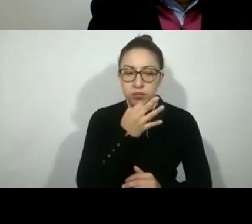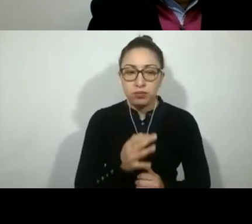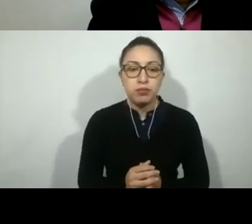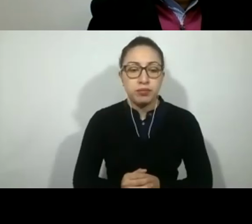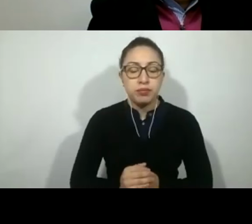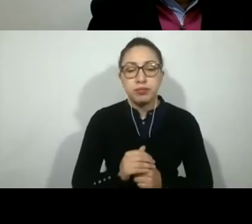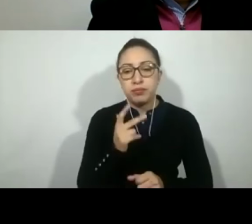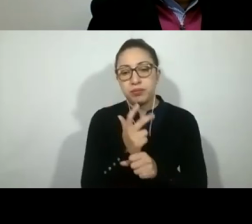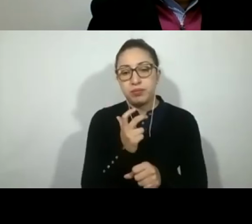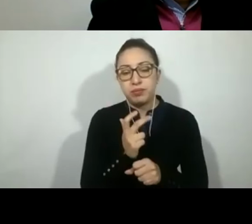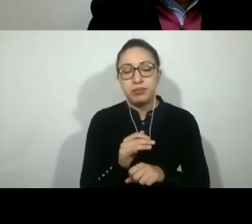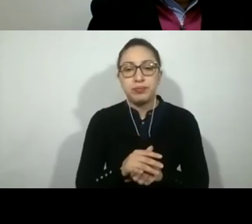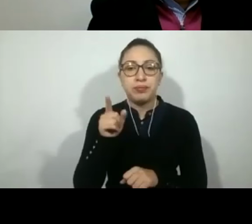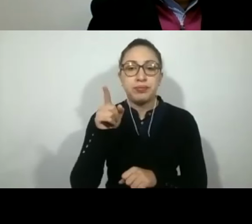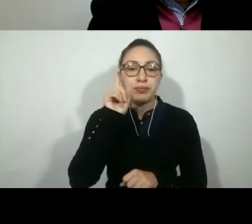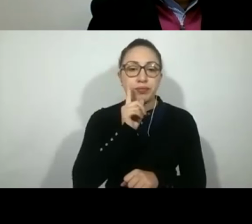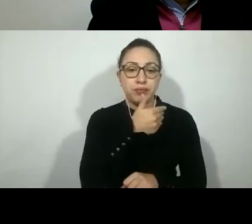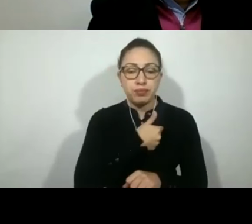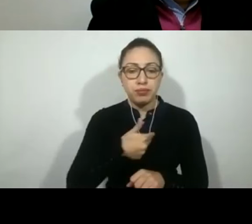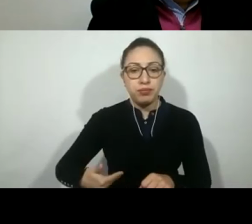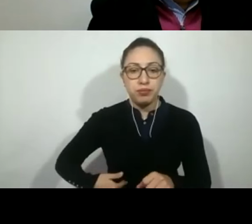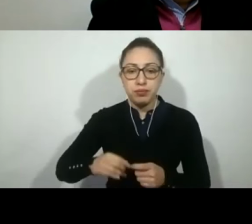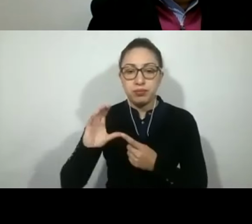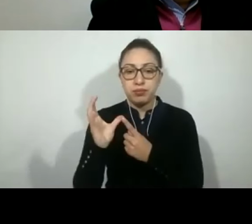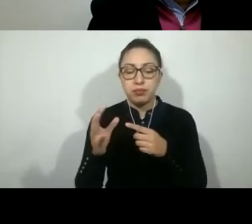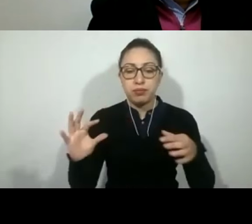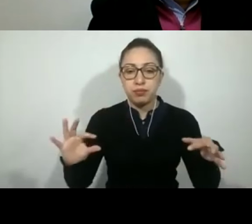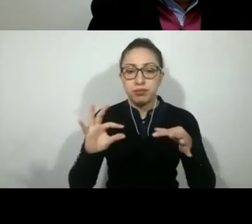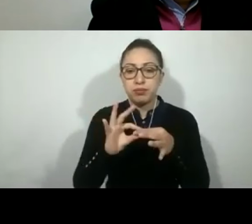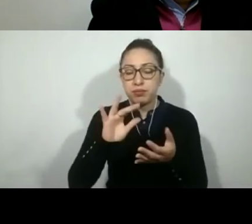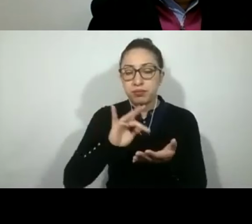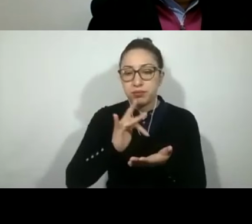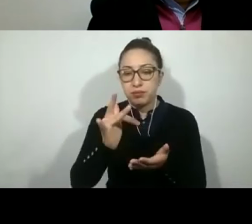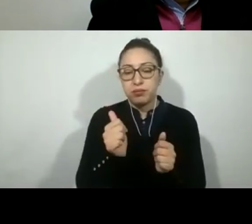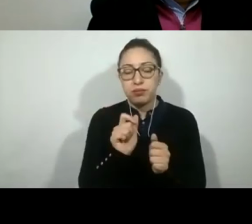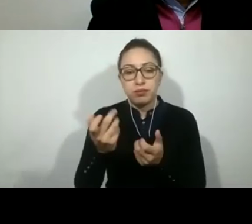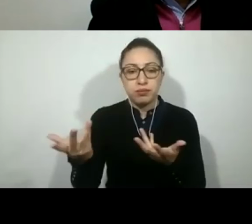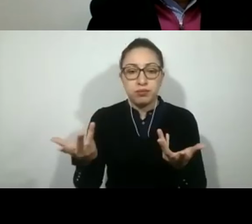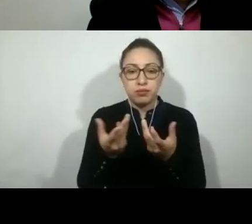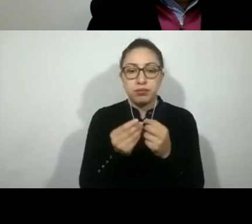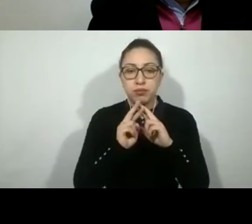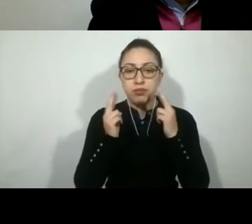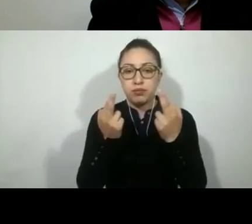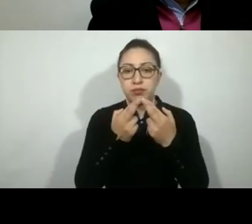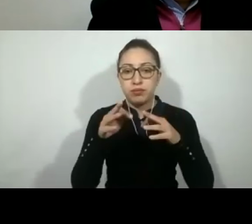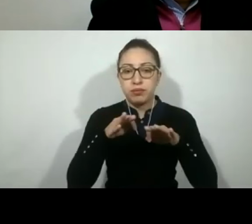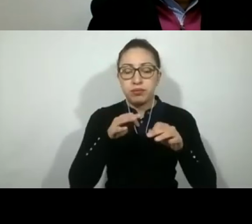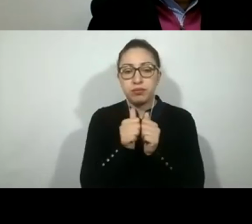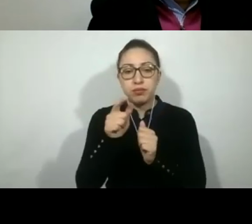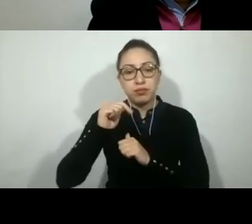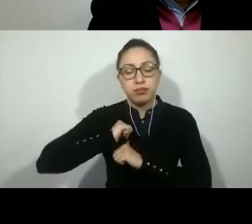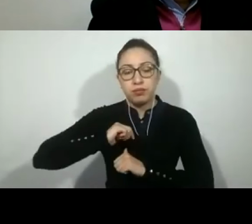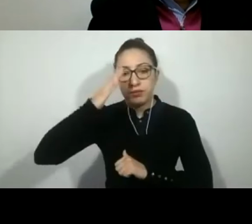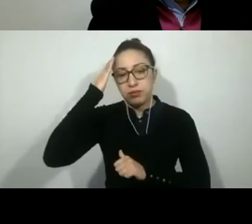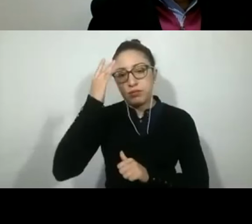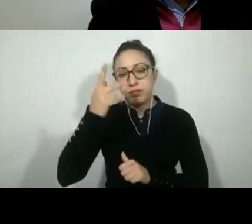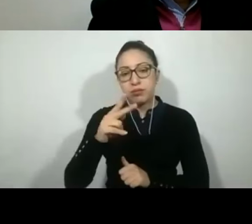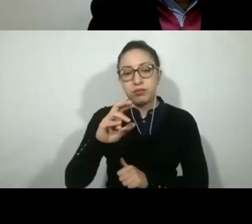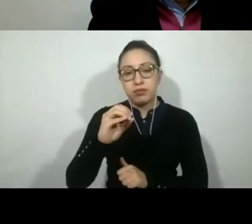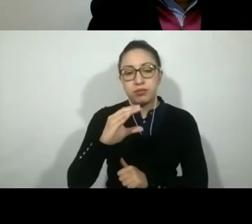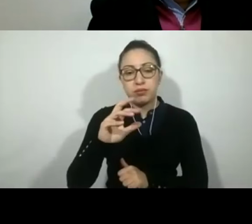8. La presidenta de las Comisiones Unidas agradecerá la asistencia de la persona servidora pública y dará por